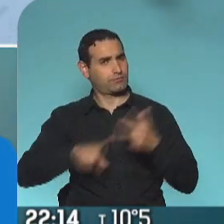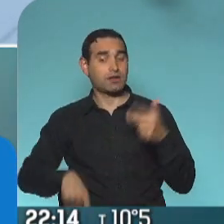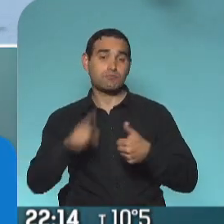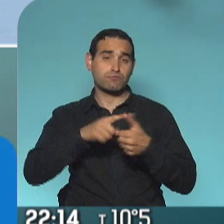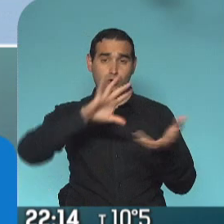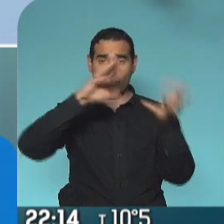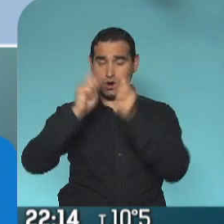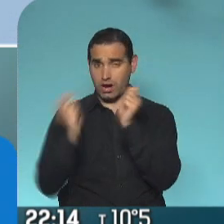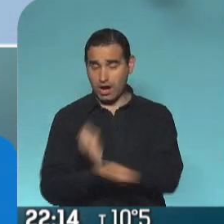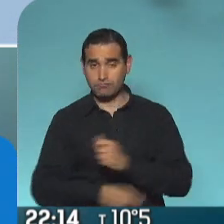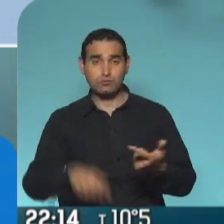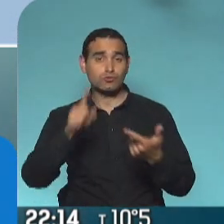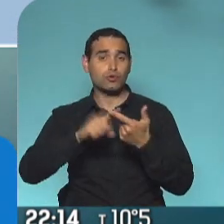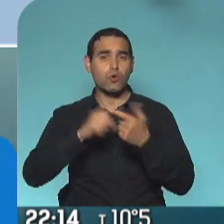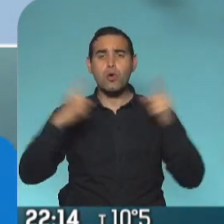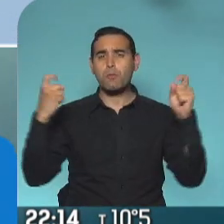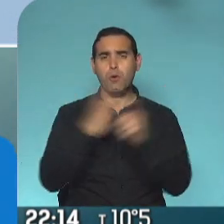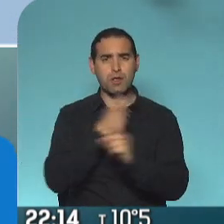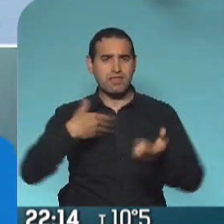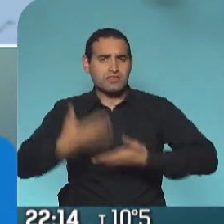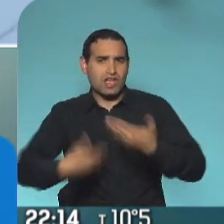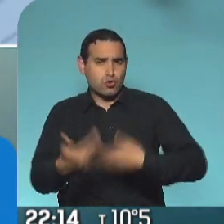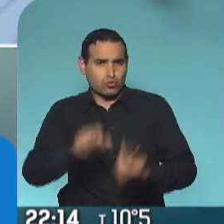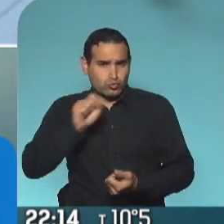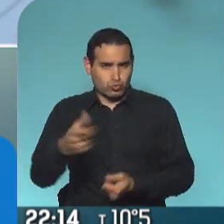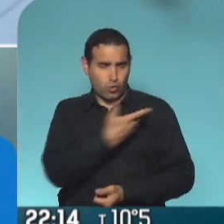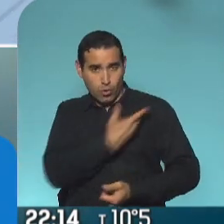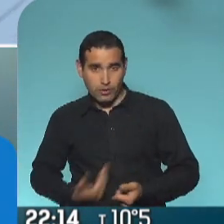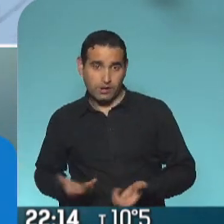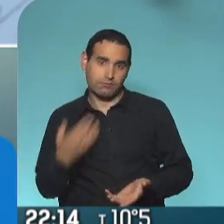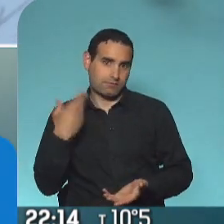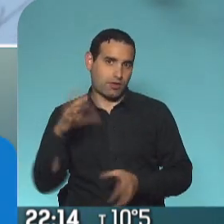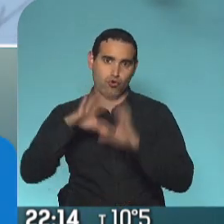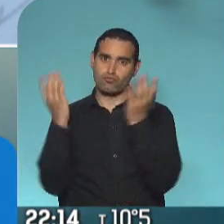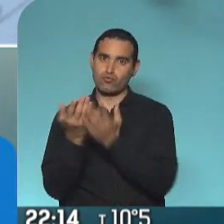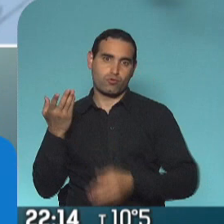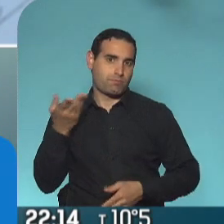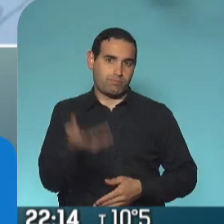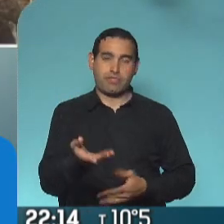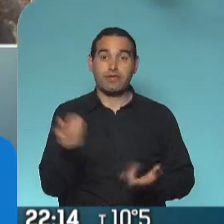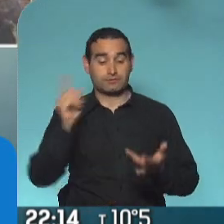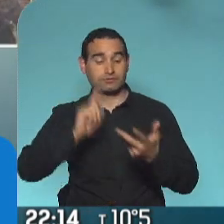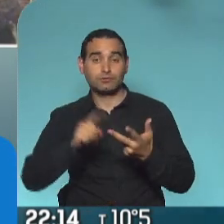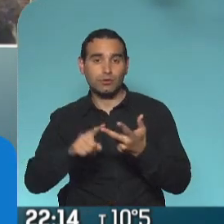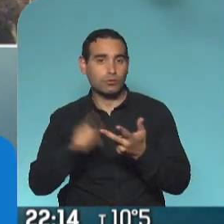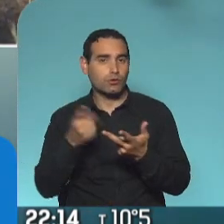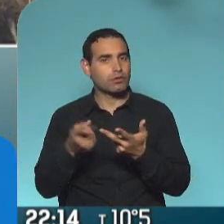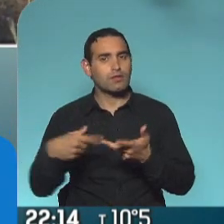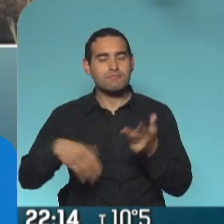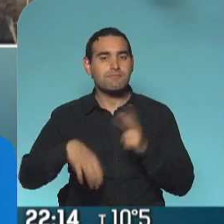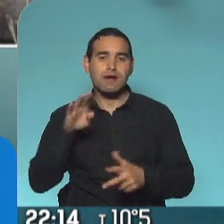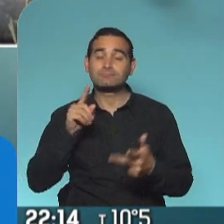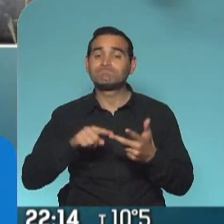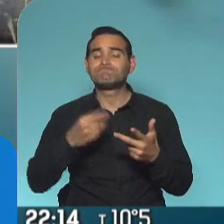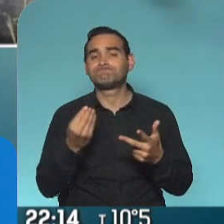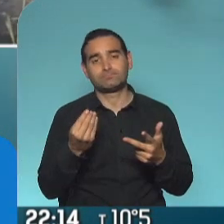lado, cambio climático, por el otro lado, un problema de modelo de desarrollo asociado a una demanda mundial de proteína y por el otro lado, más coyunturalmente o más